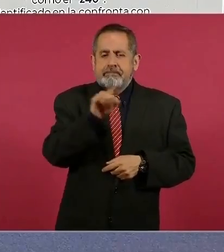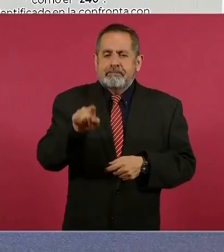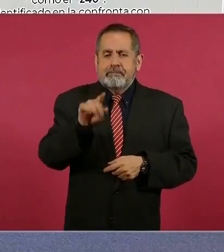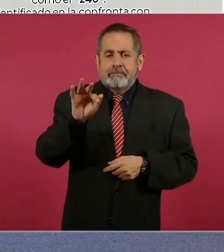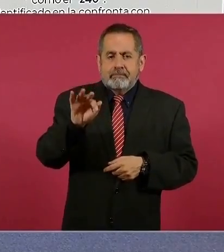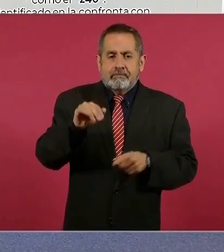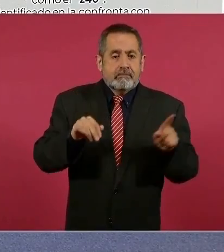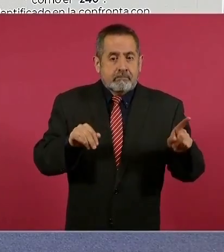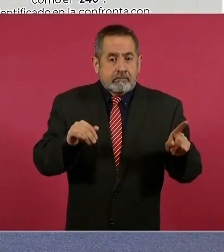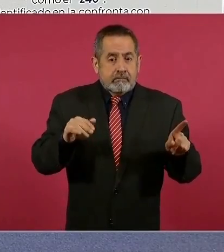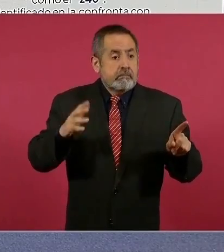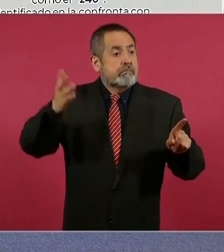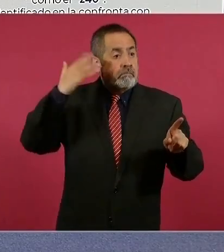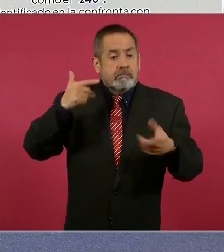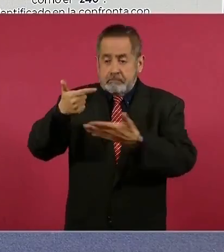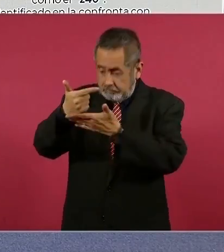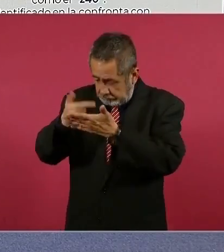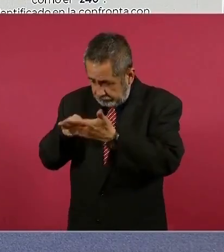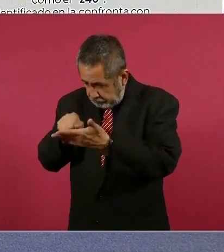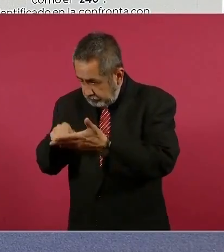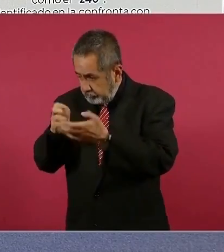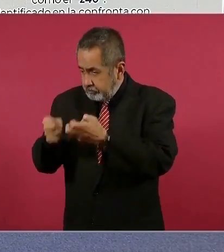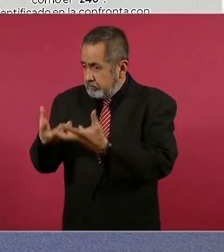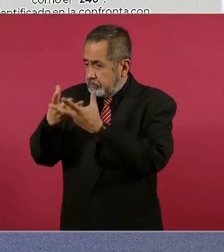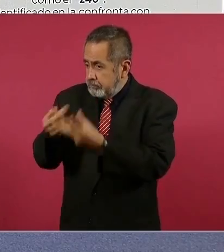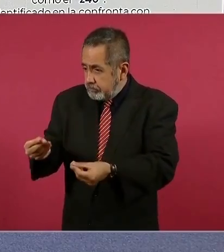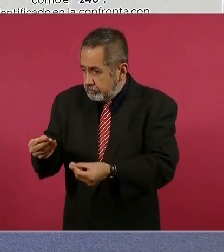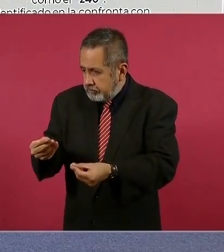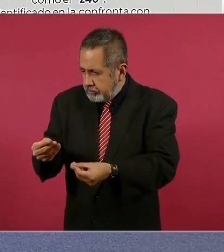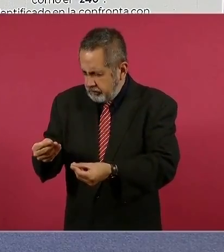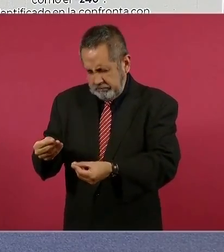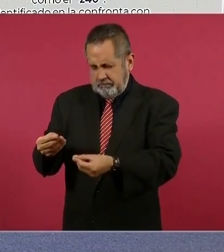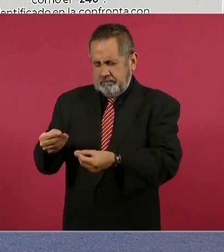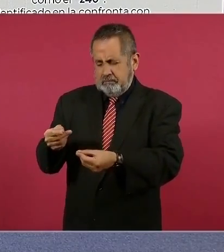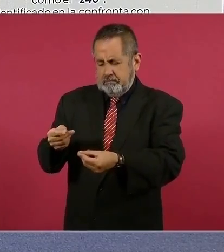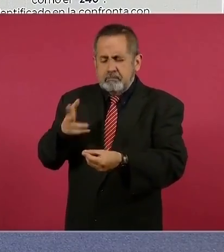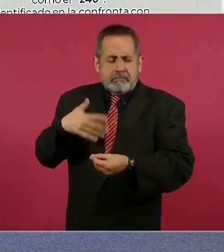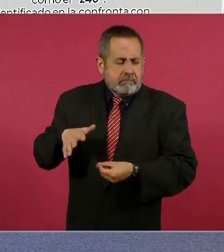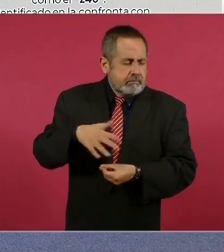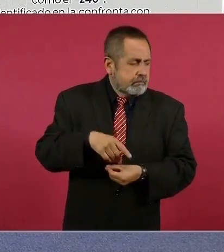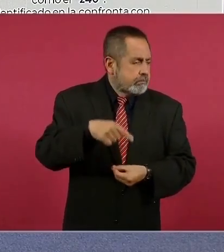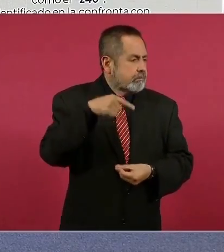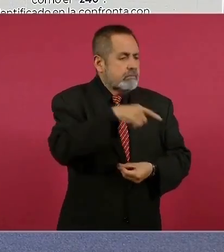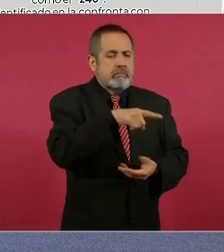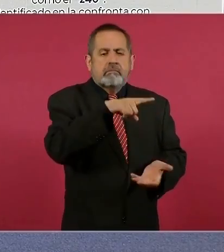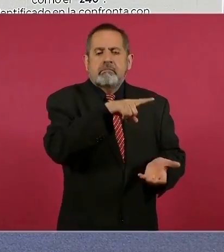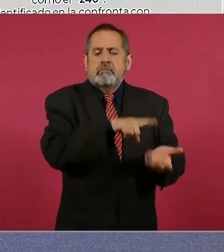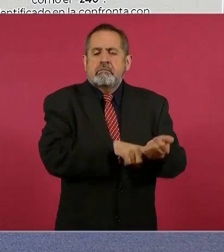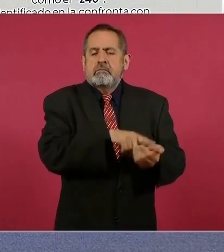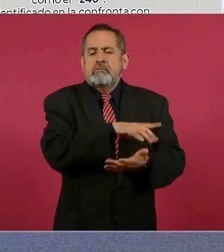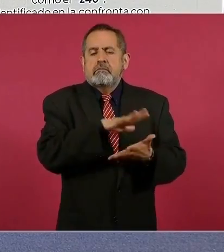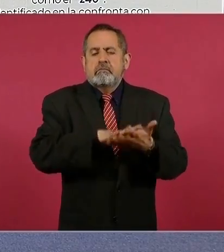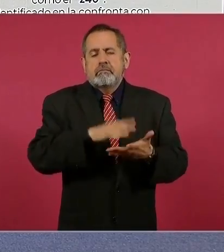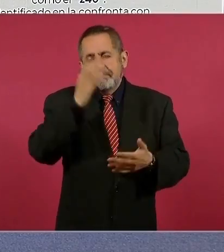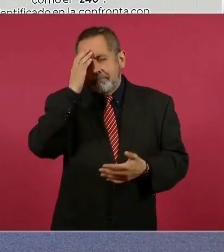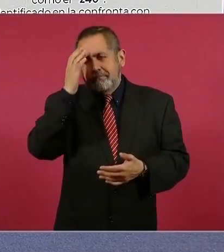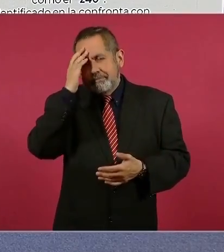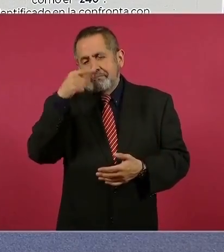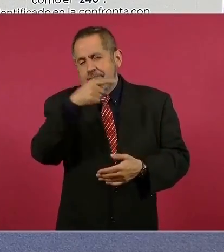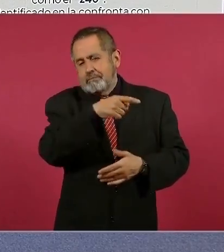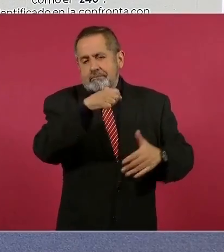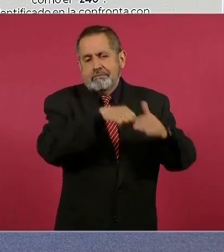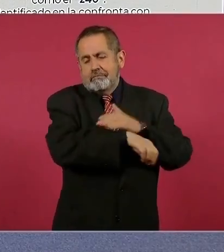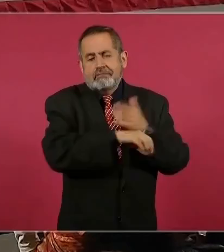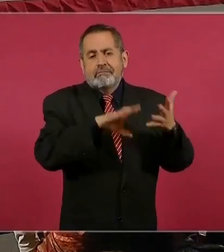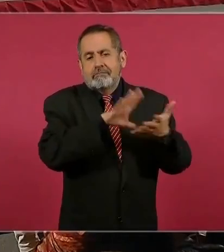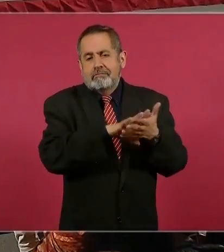Z40. Estaba en las bases de datos como desaparecidos, pero todos conocemos que esta persona está